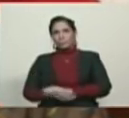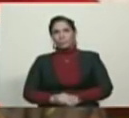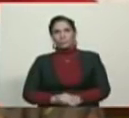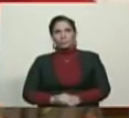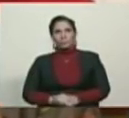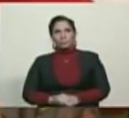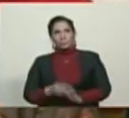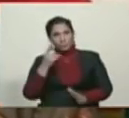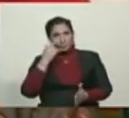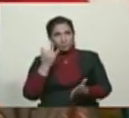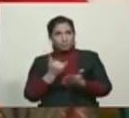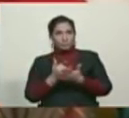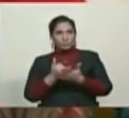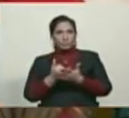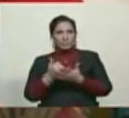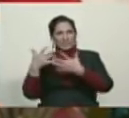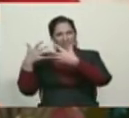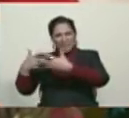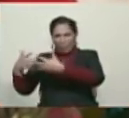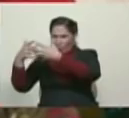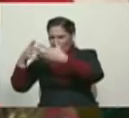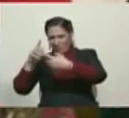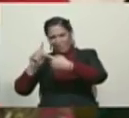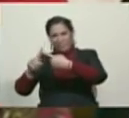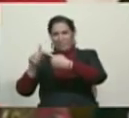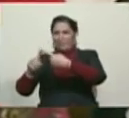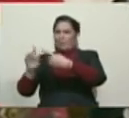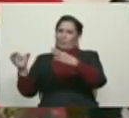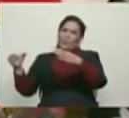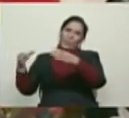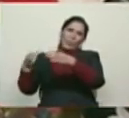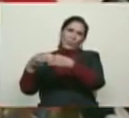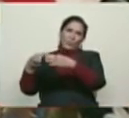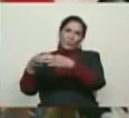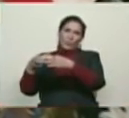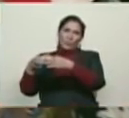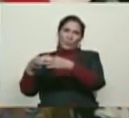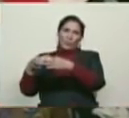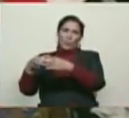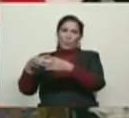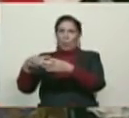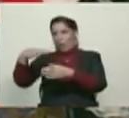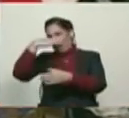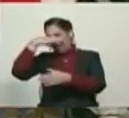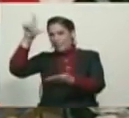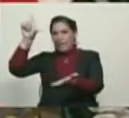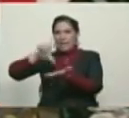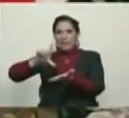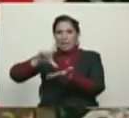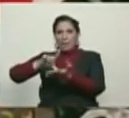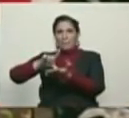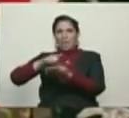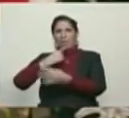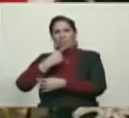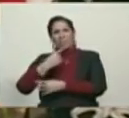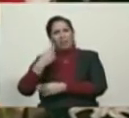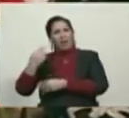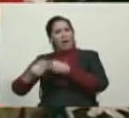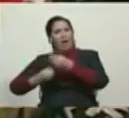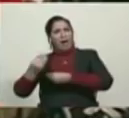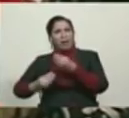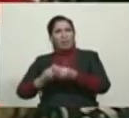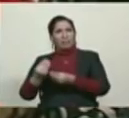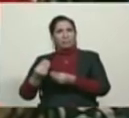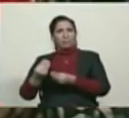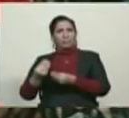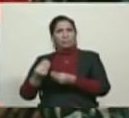Fíjate que Estados Unidos, el grupo, el cartel de Lima, diga, haga, no han